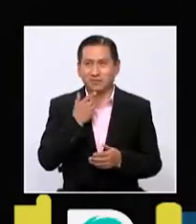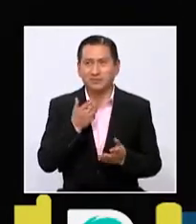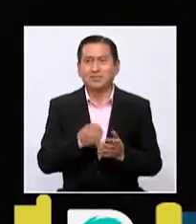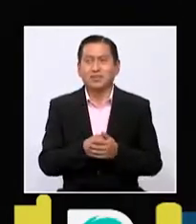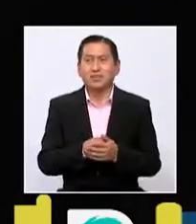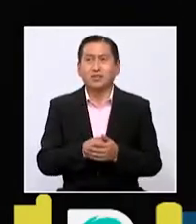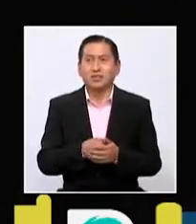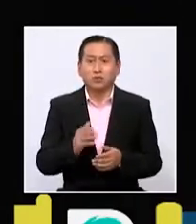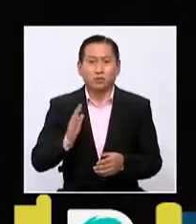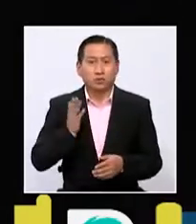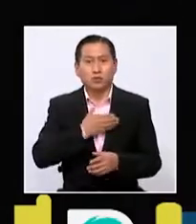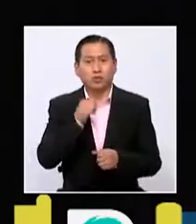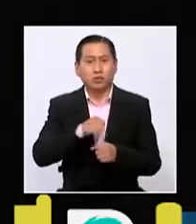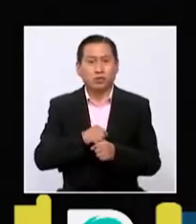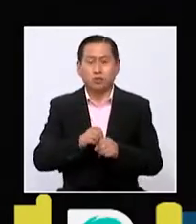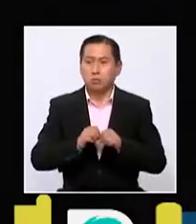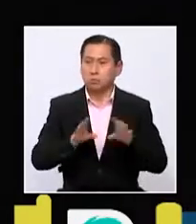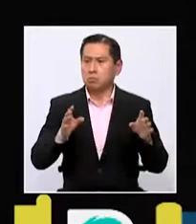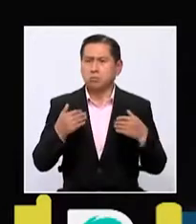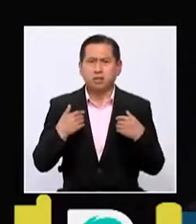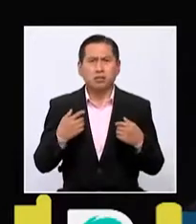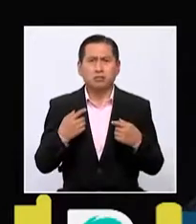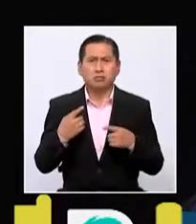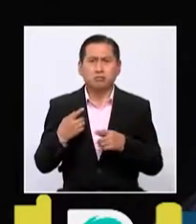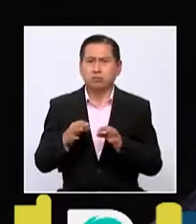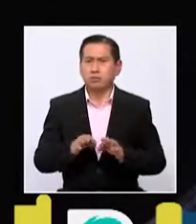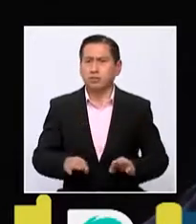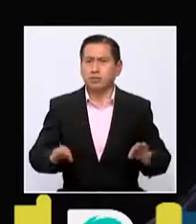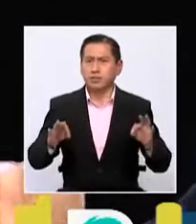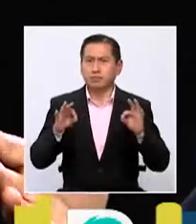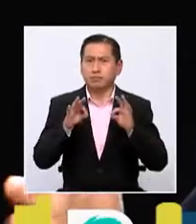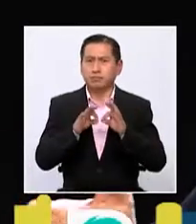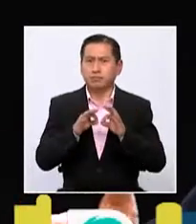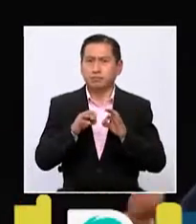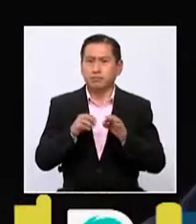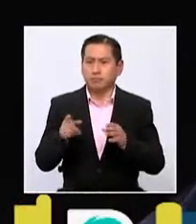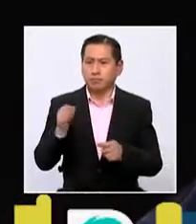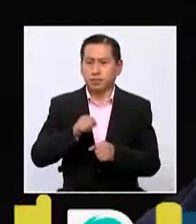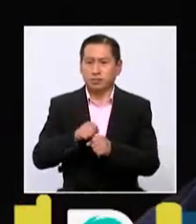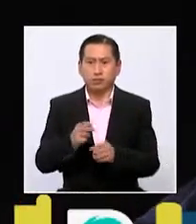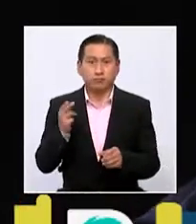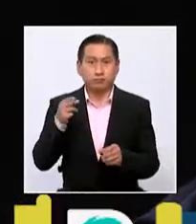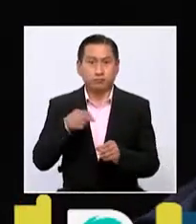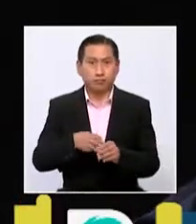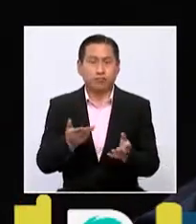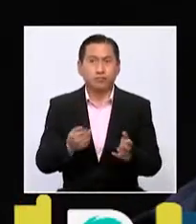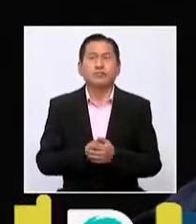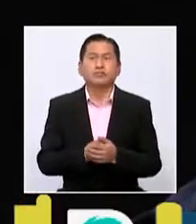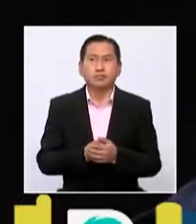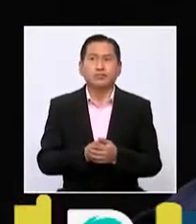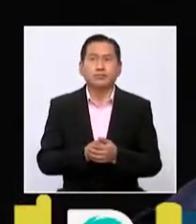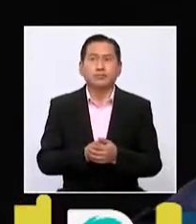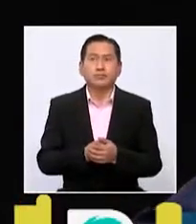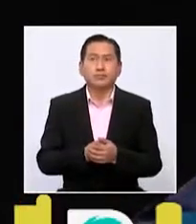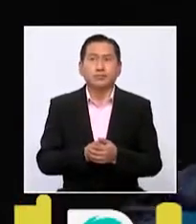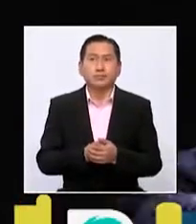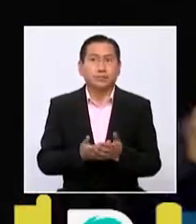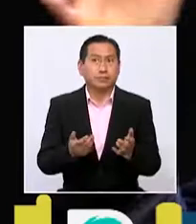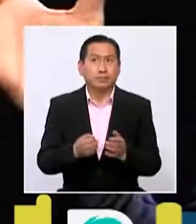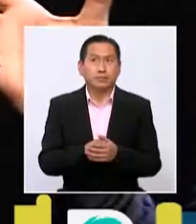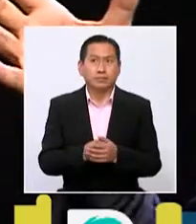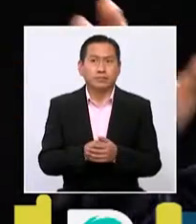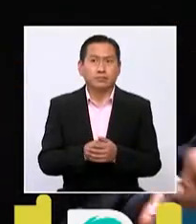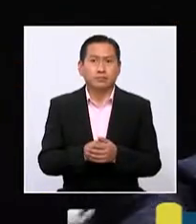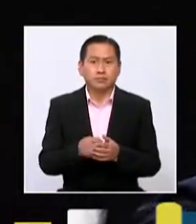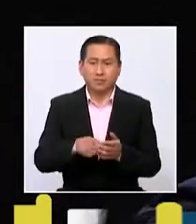Y nuestro trabajo tiene un impacto importante en la generación de empleo. Es decir, una producción